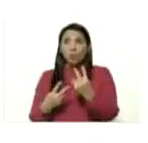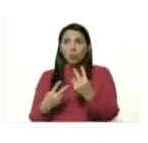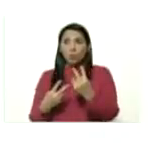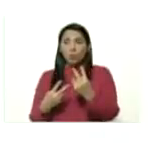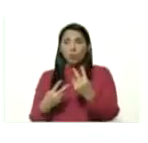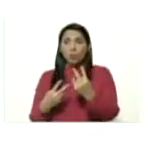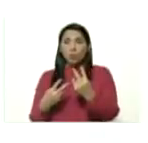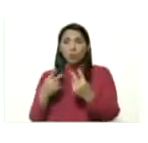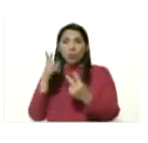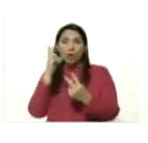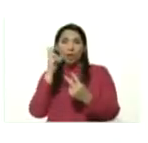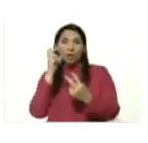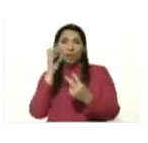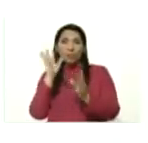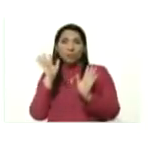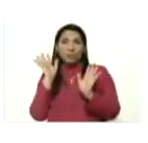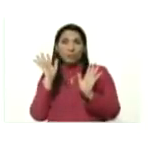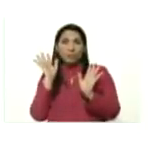se escucha